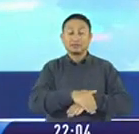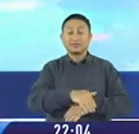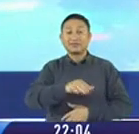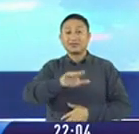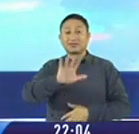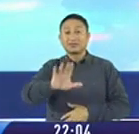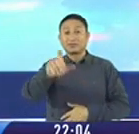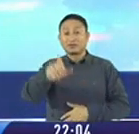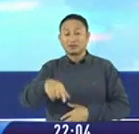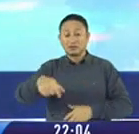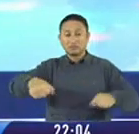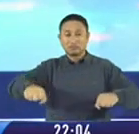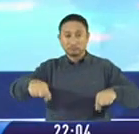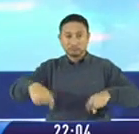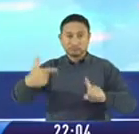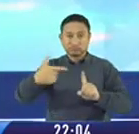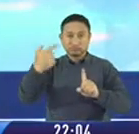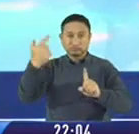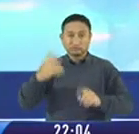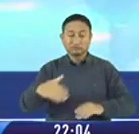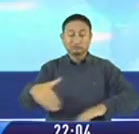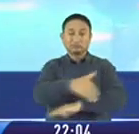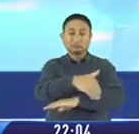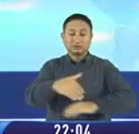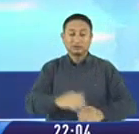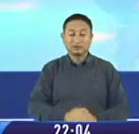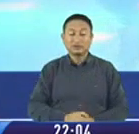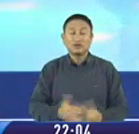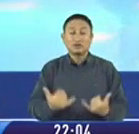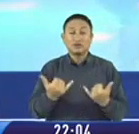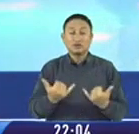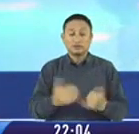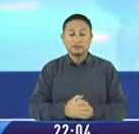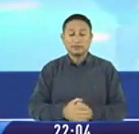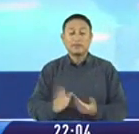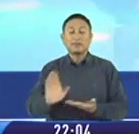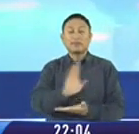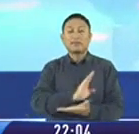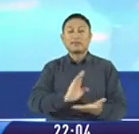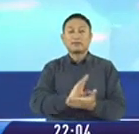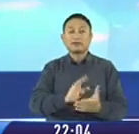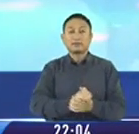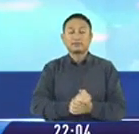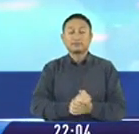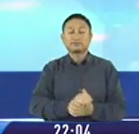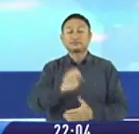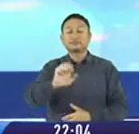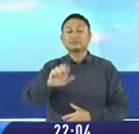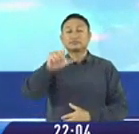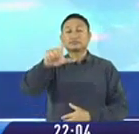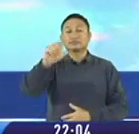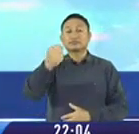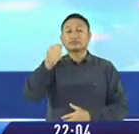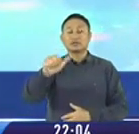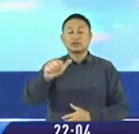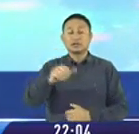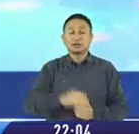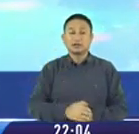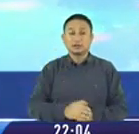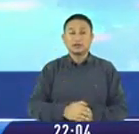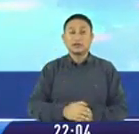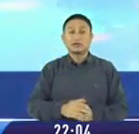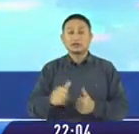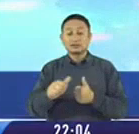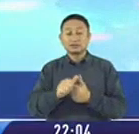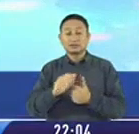5º motorizado asesinado en las calles, esta vez en la cooperativa El Sabucarán. En la esquina de un